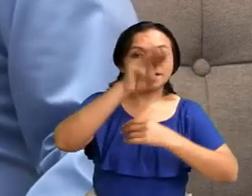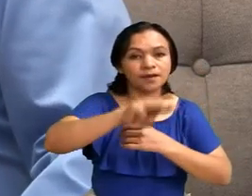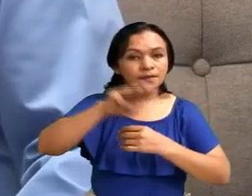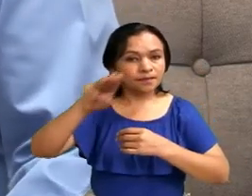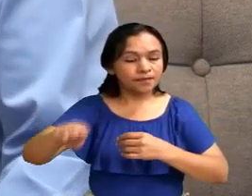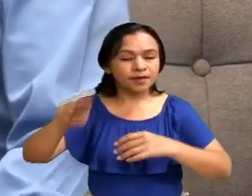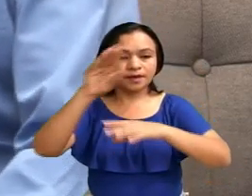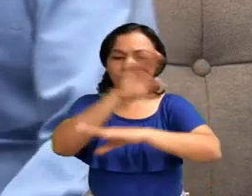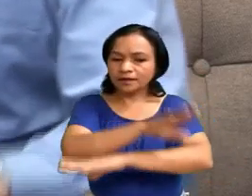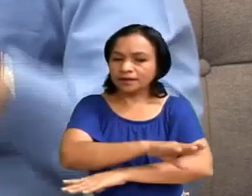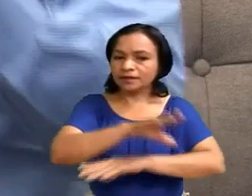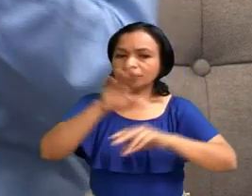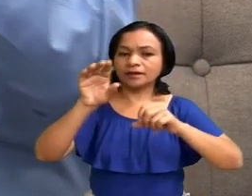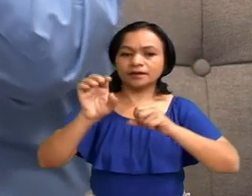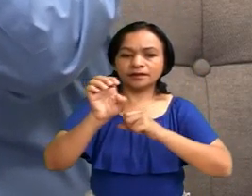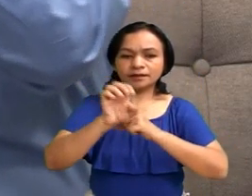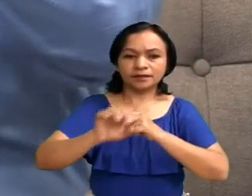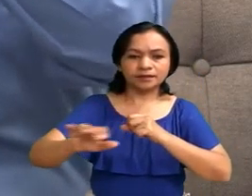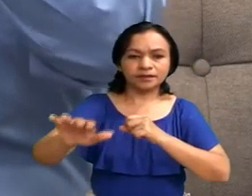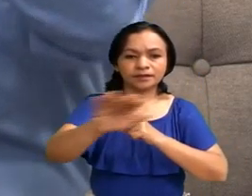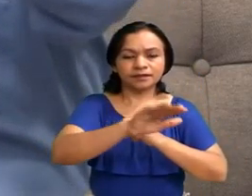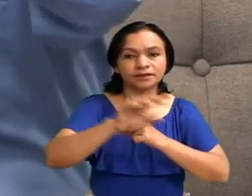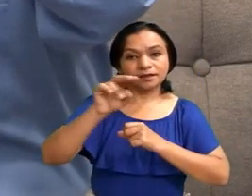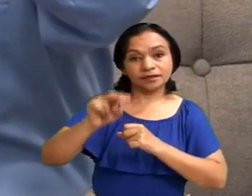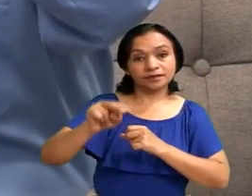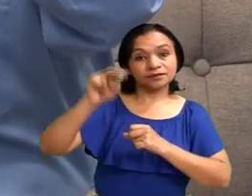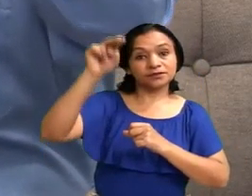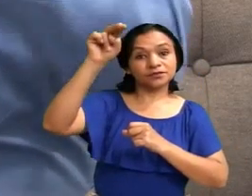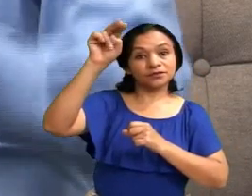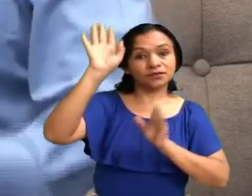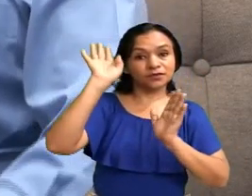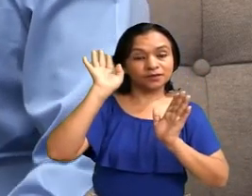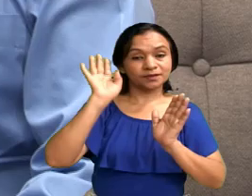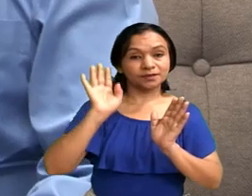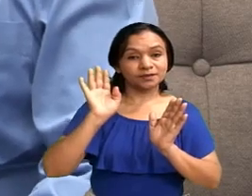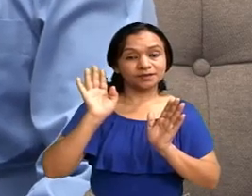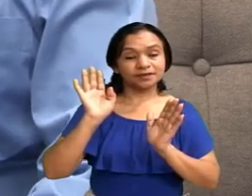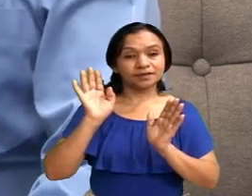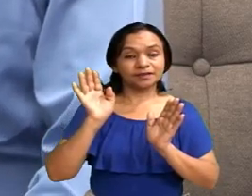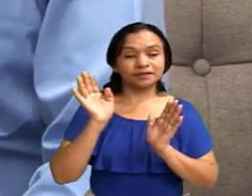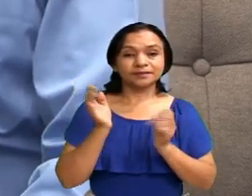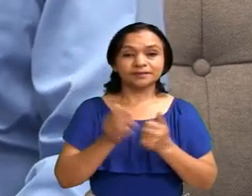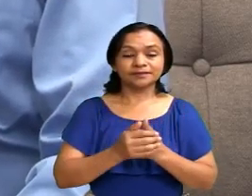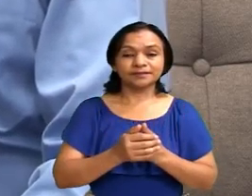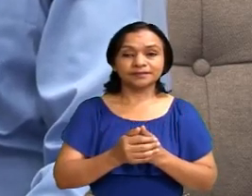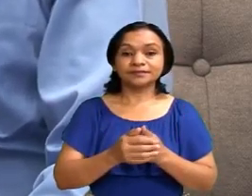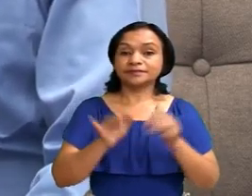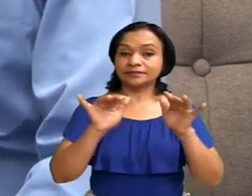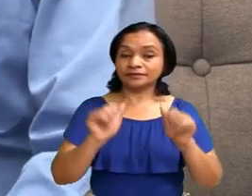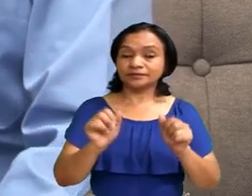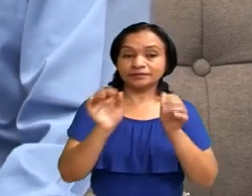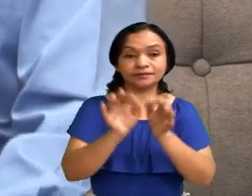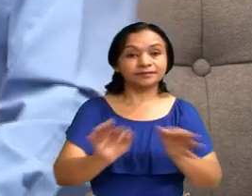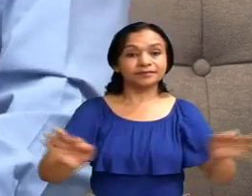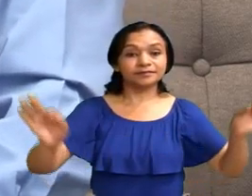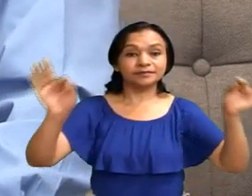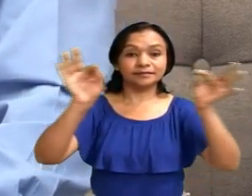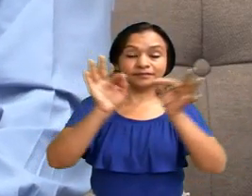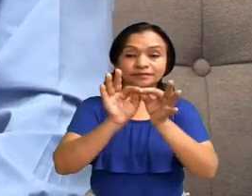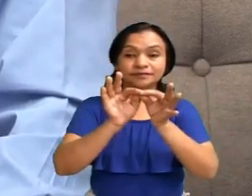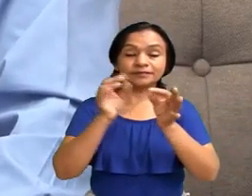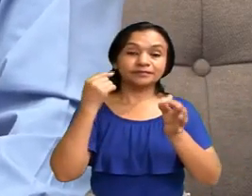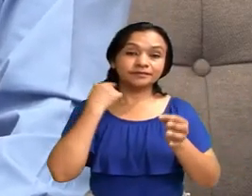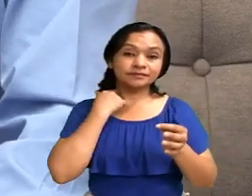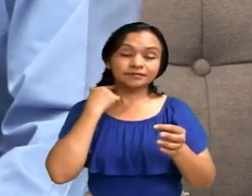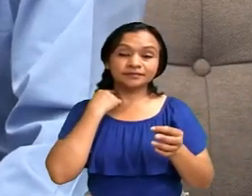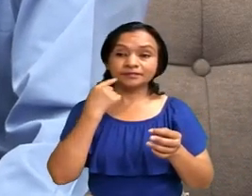vas a Jinotega, Estelí, mencionándote el norte porque el Pacífico lo tenemos escondido. Ya bien trabajado. Y algo importante que siempre lo estoy